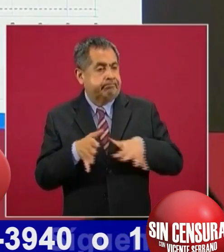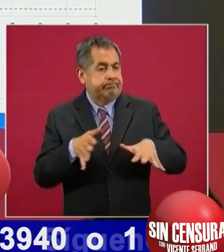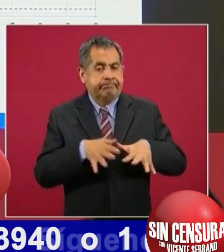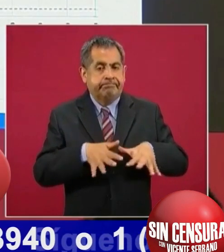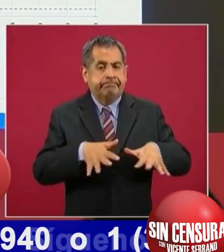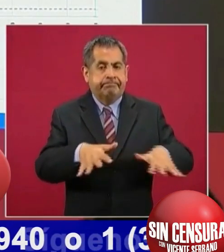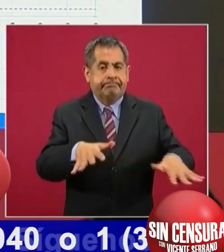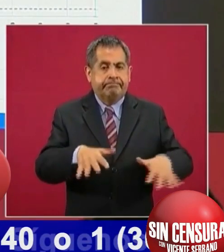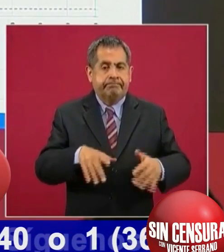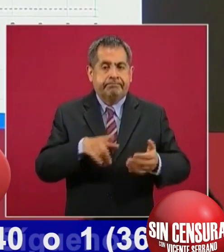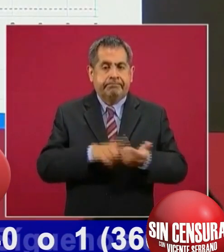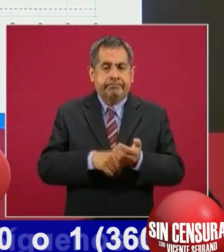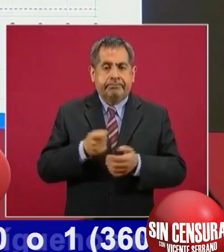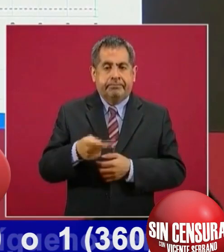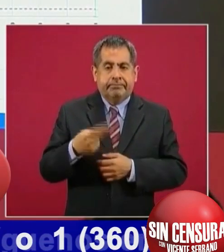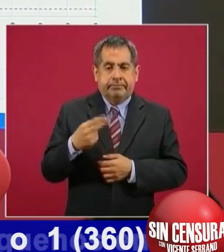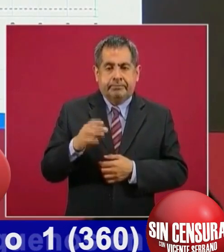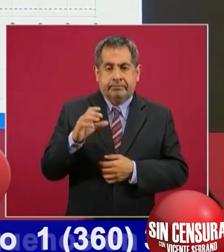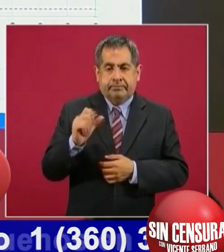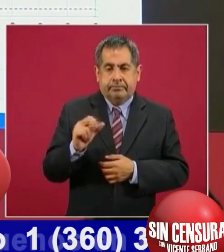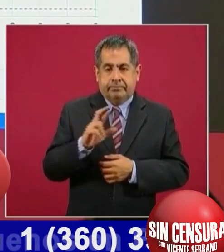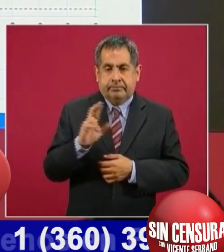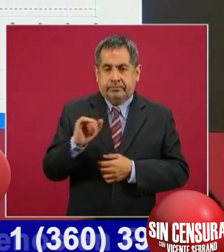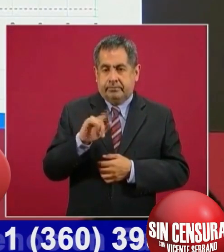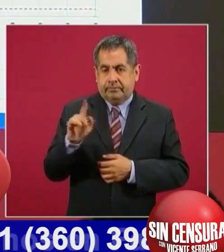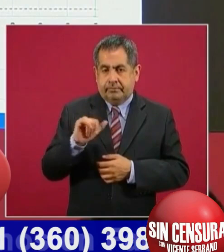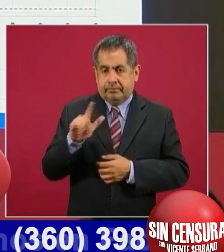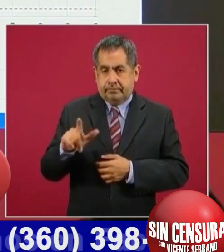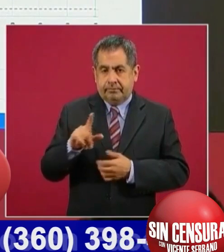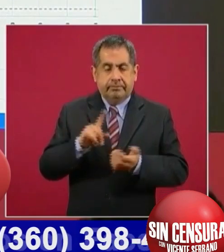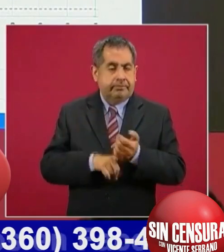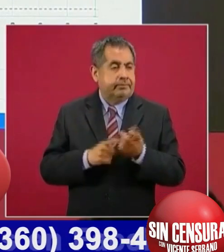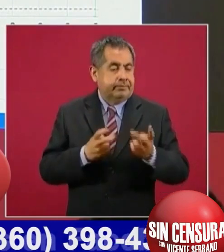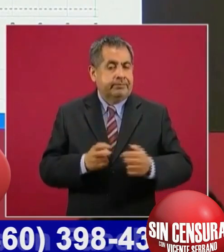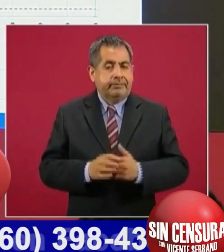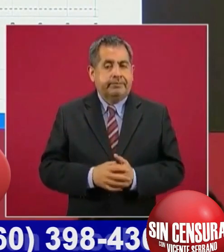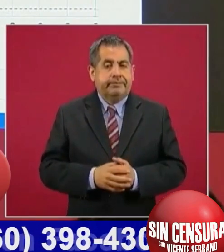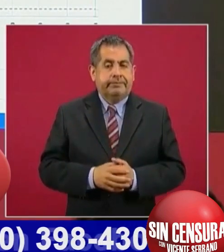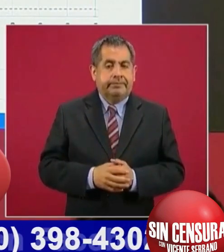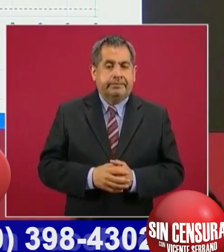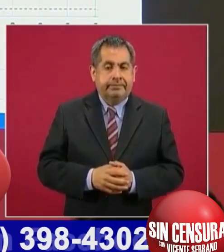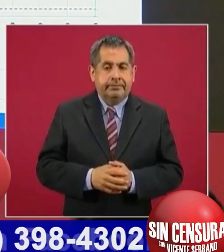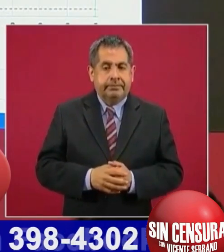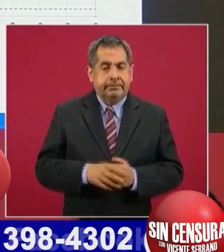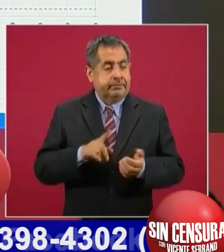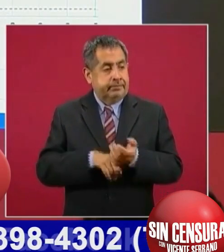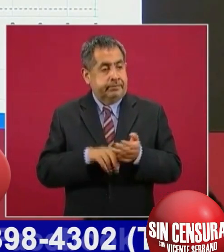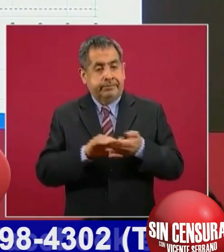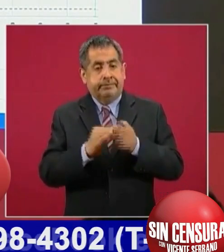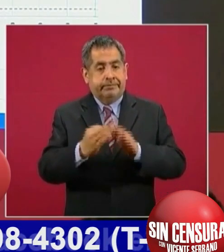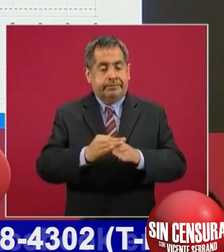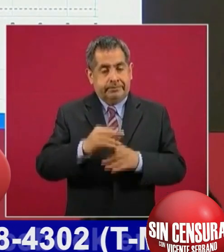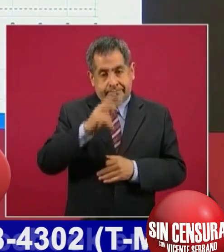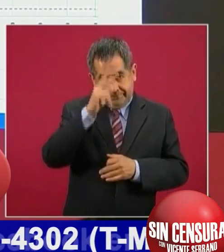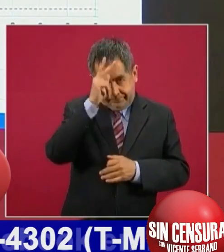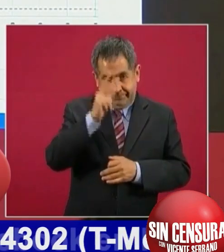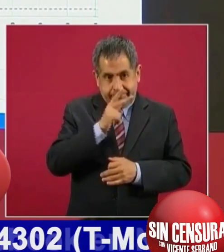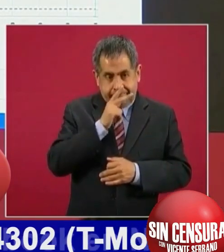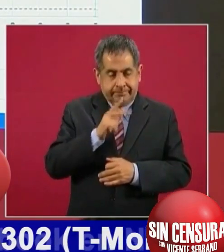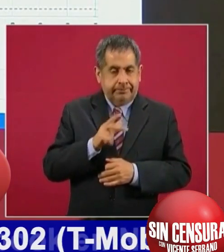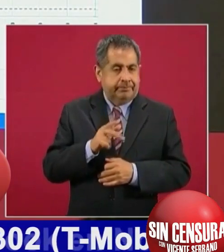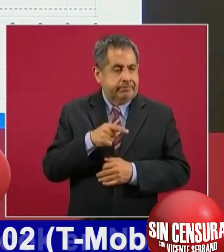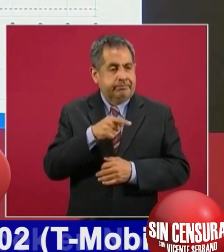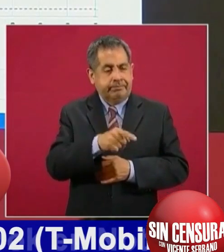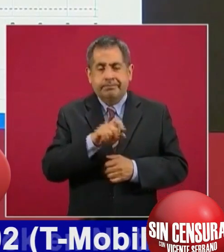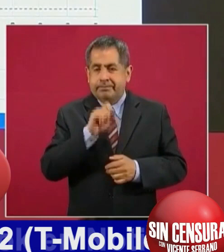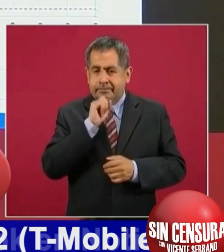que se conoce como el Carrizal, que es que es el de Villahermosa, que también